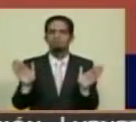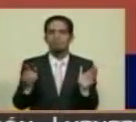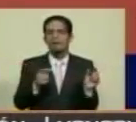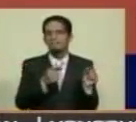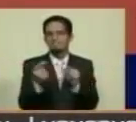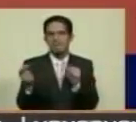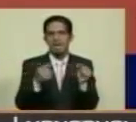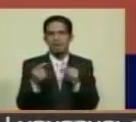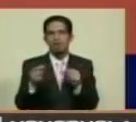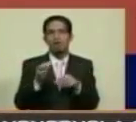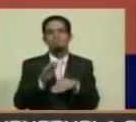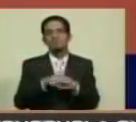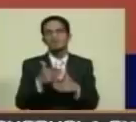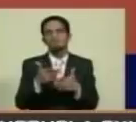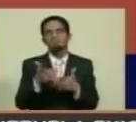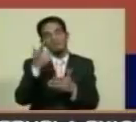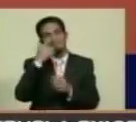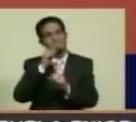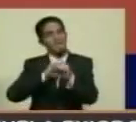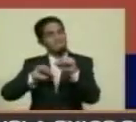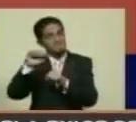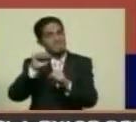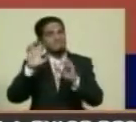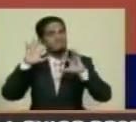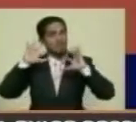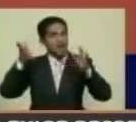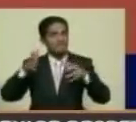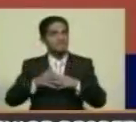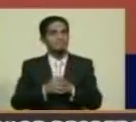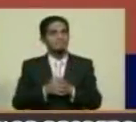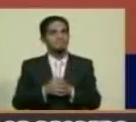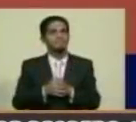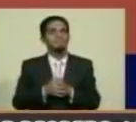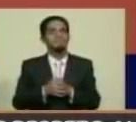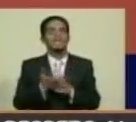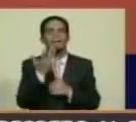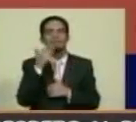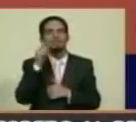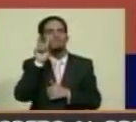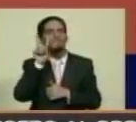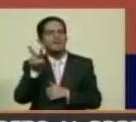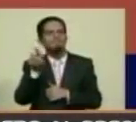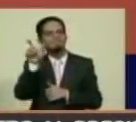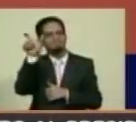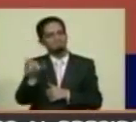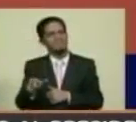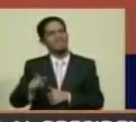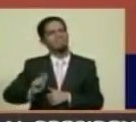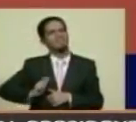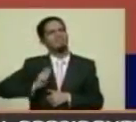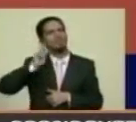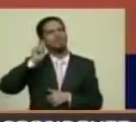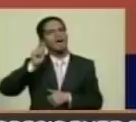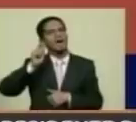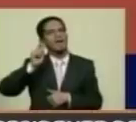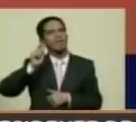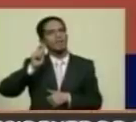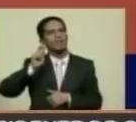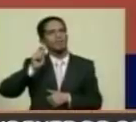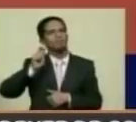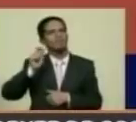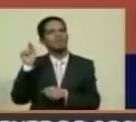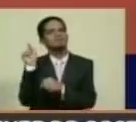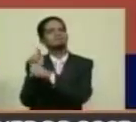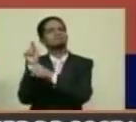además es una vacuna contra la violencia. Usted ve a un diputado de Voluntad Popular, antes de ayer,